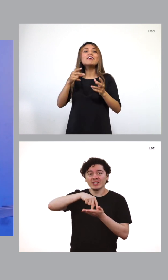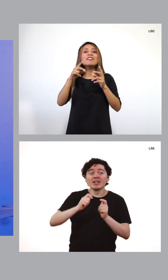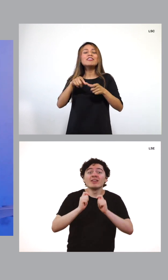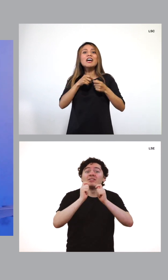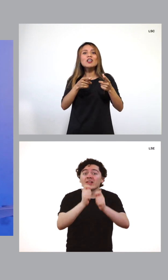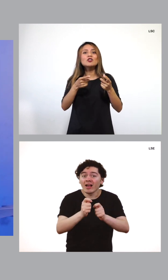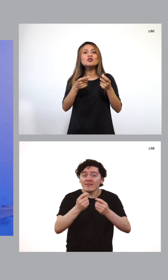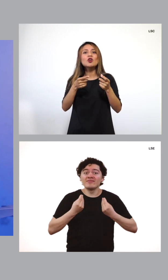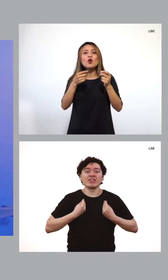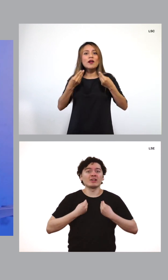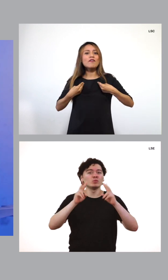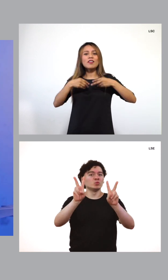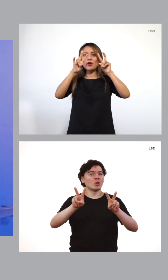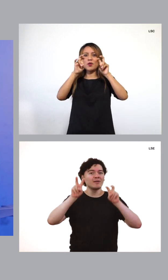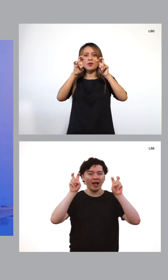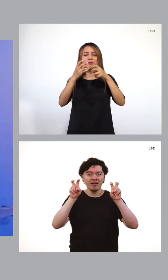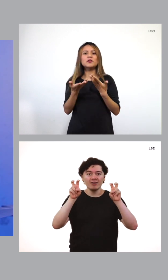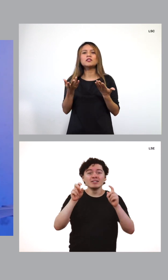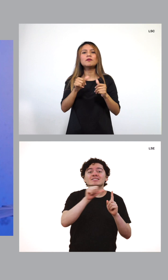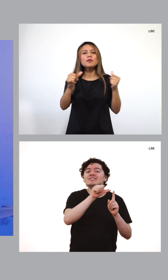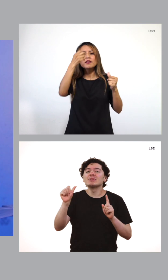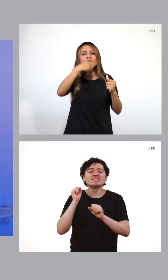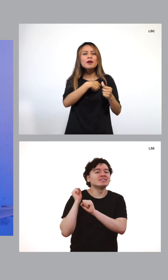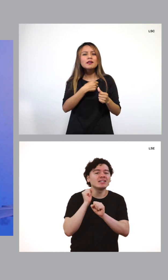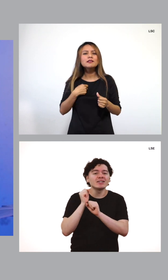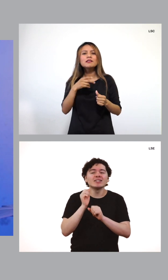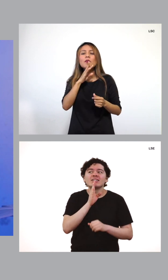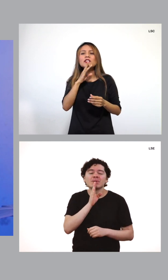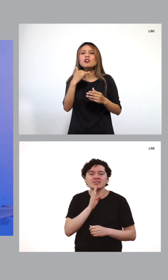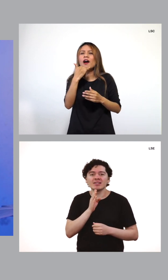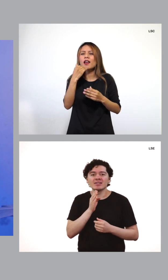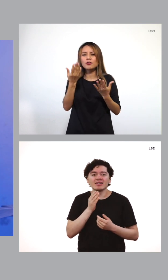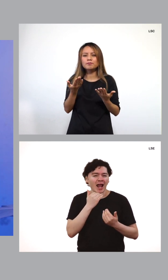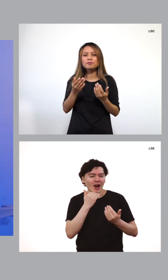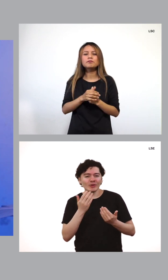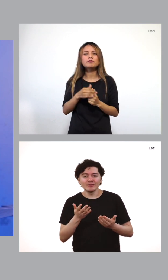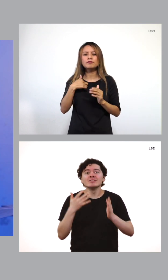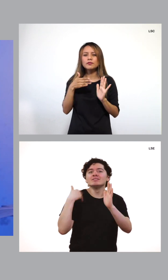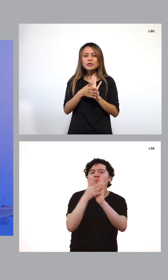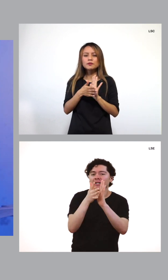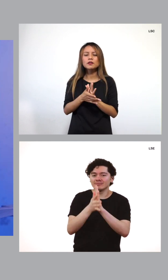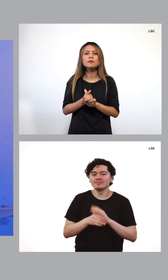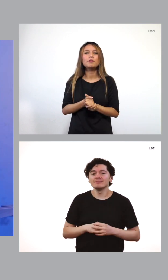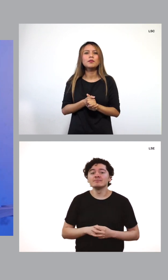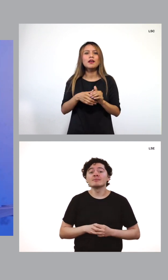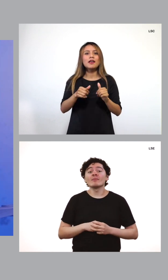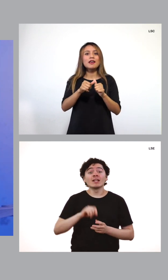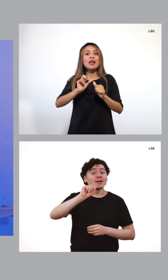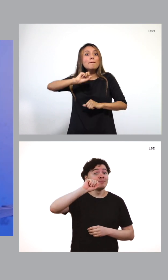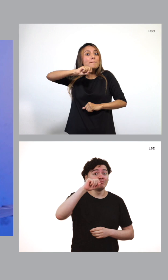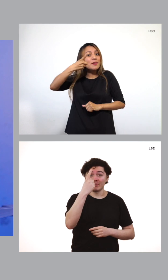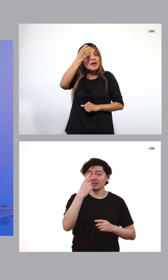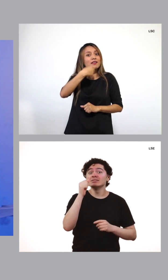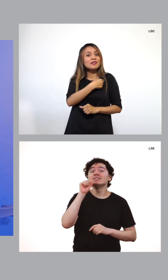Santa sucedió algo que quizás nunca te has parado a pensar. En esta primera Semana Santa sucedieron tres